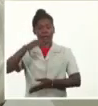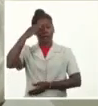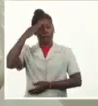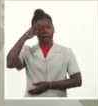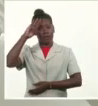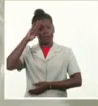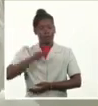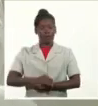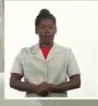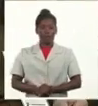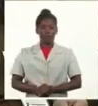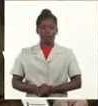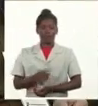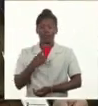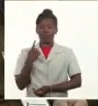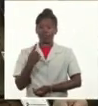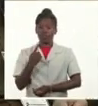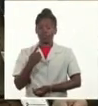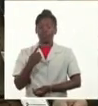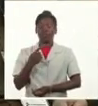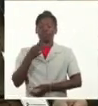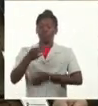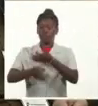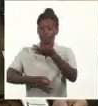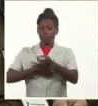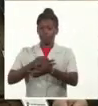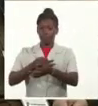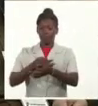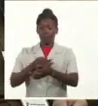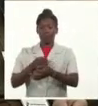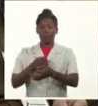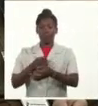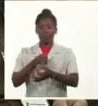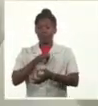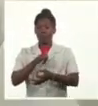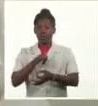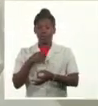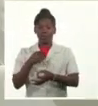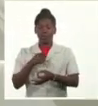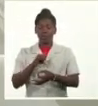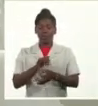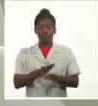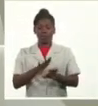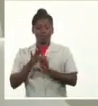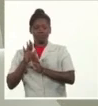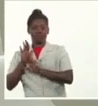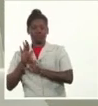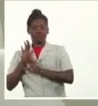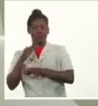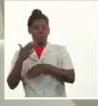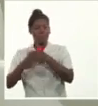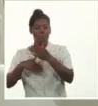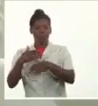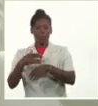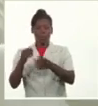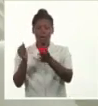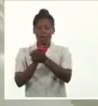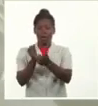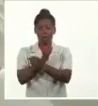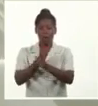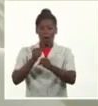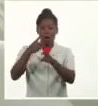que Colombia rechaza la calificación de patrocinadora de terrorismo con la que se ha